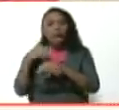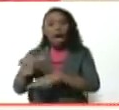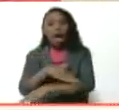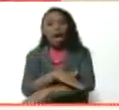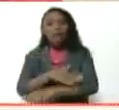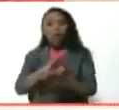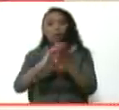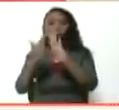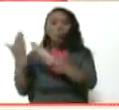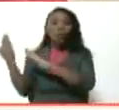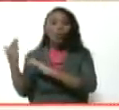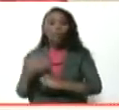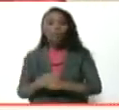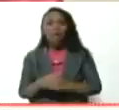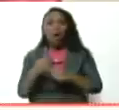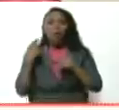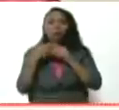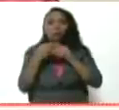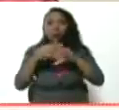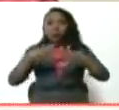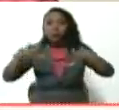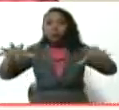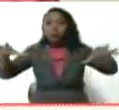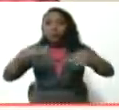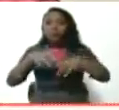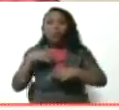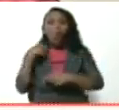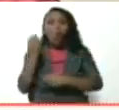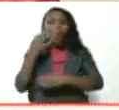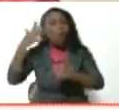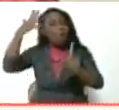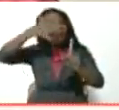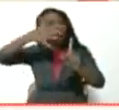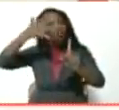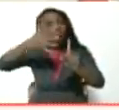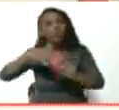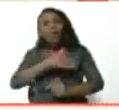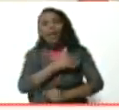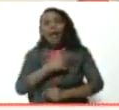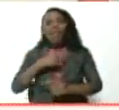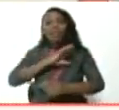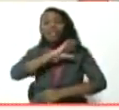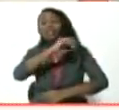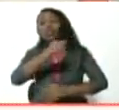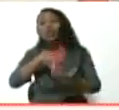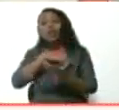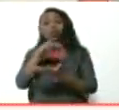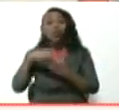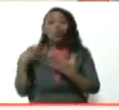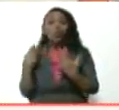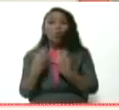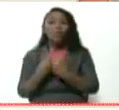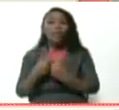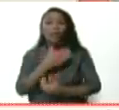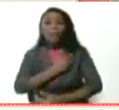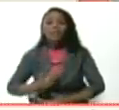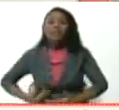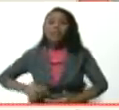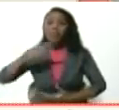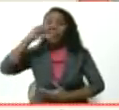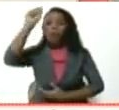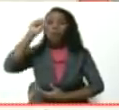en las comunidades. Desplegados, como ha sido la instrucción de la Dirección Nacional, de nuestro compañero presidente Nicolás